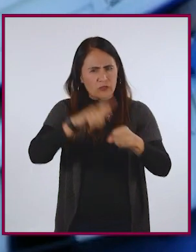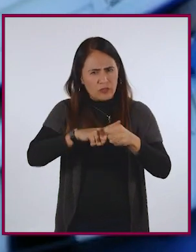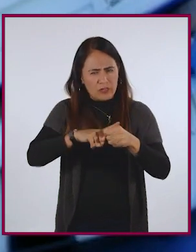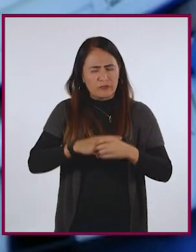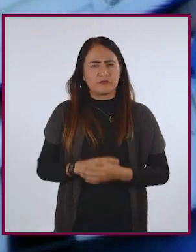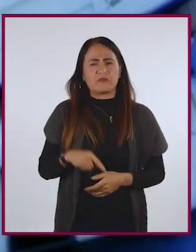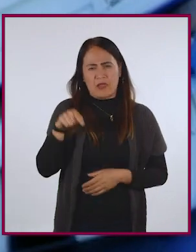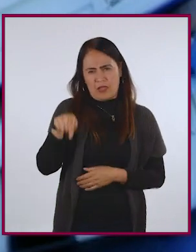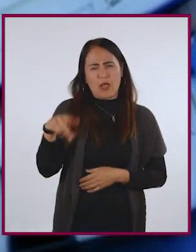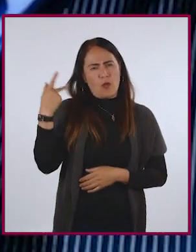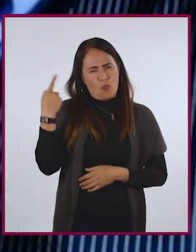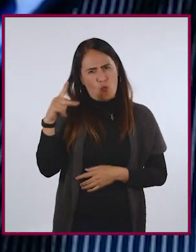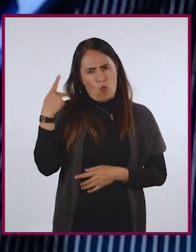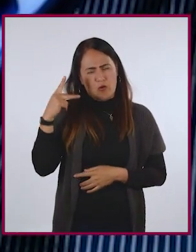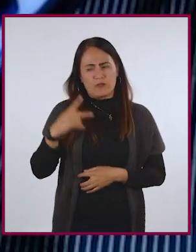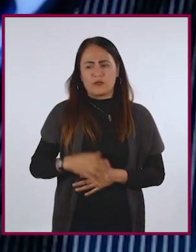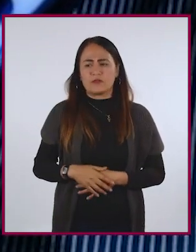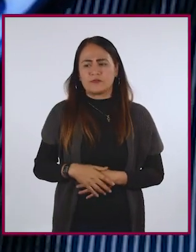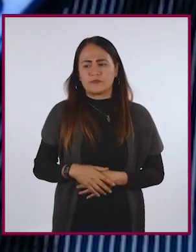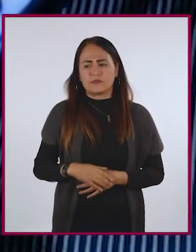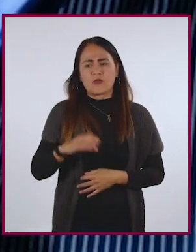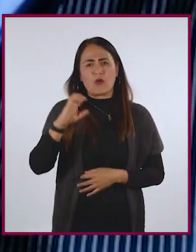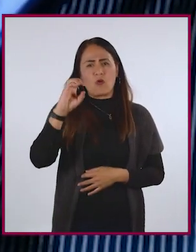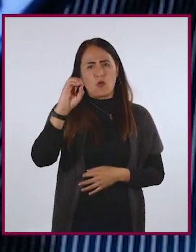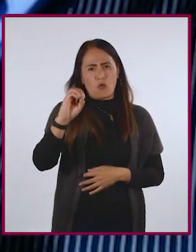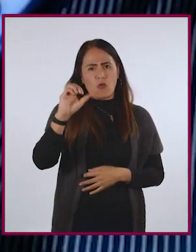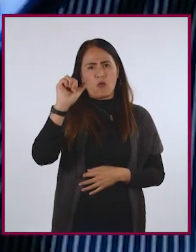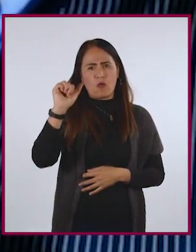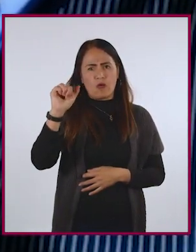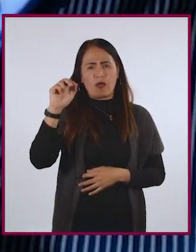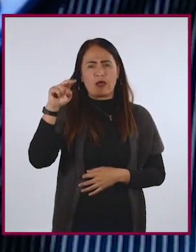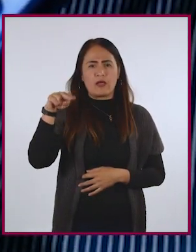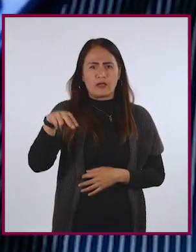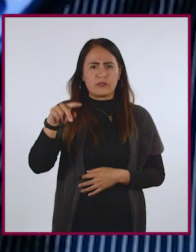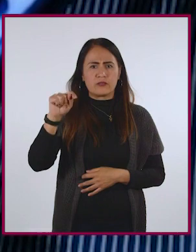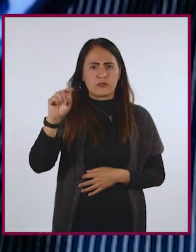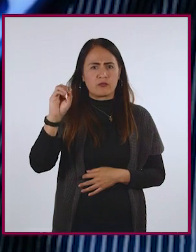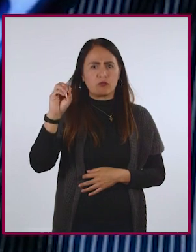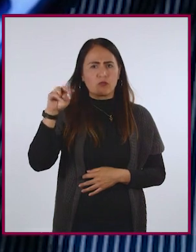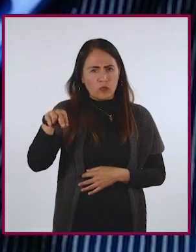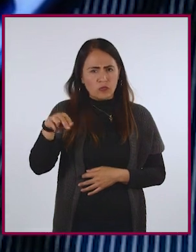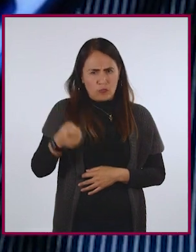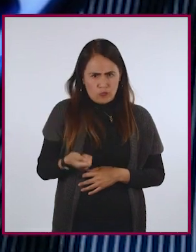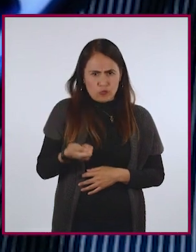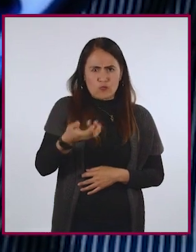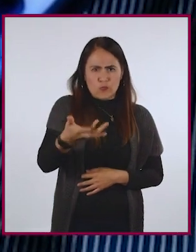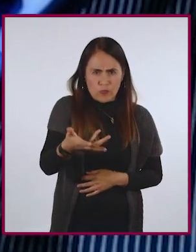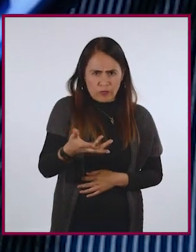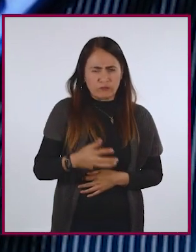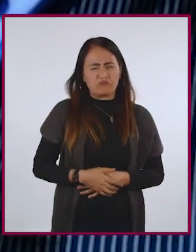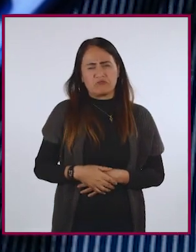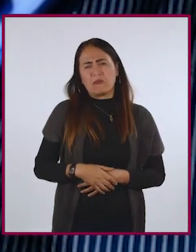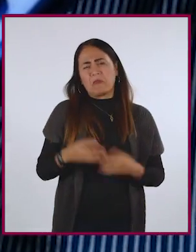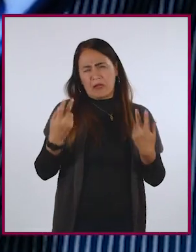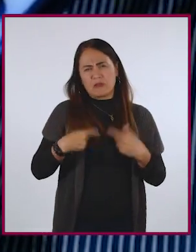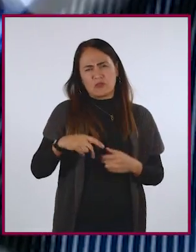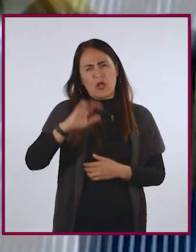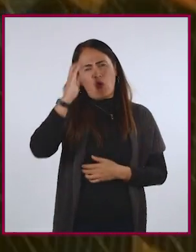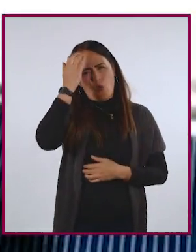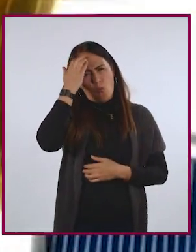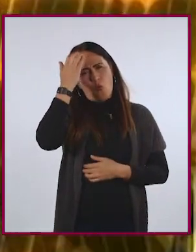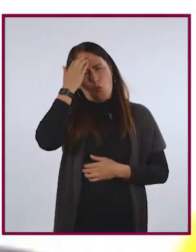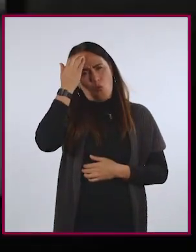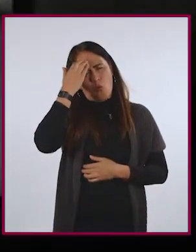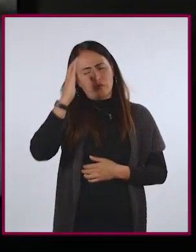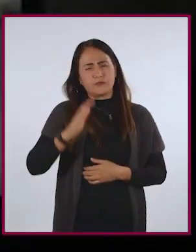de Tonantzintla, que igual el acrónimo es OANTON, ¿sí? Como suele conocerse en el ambiente